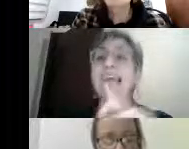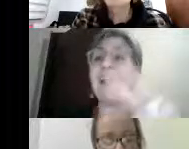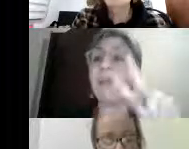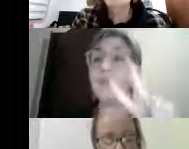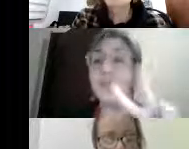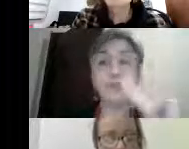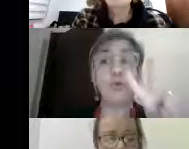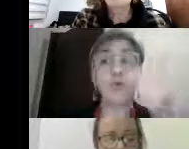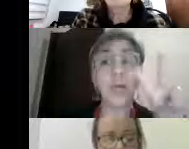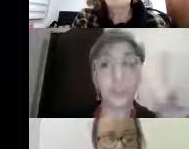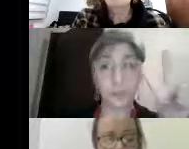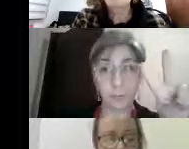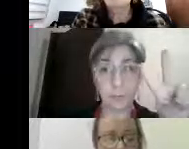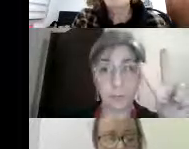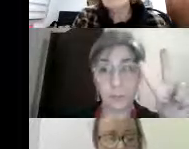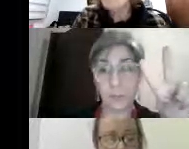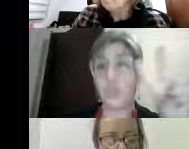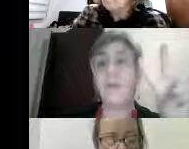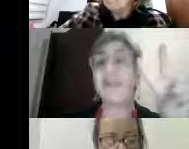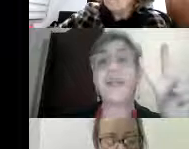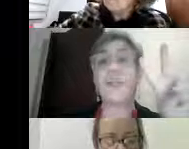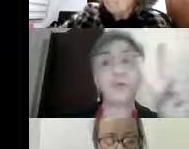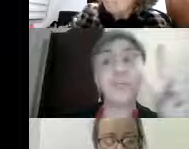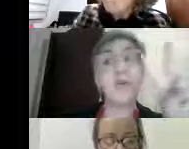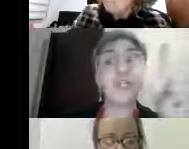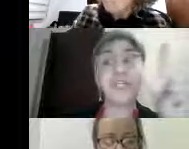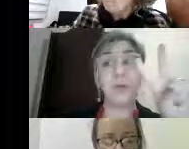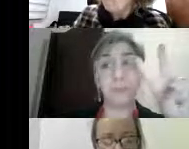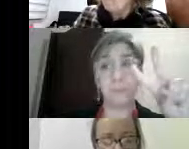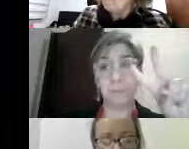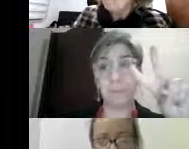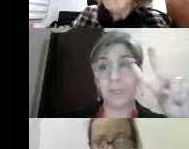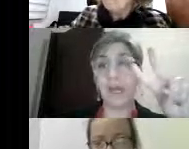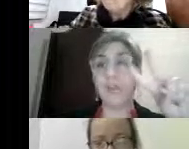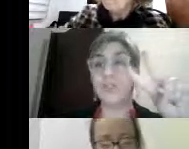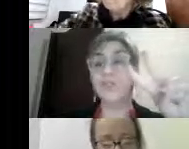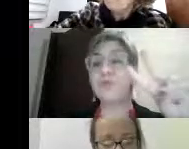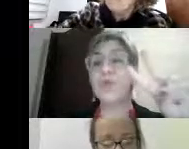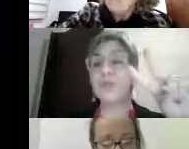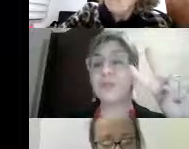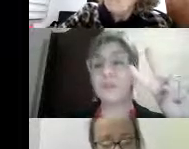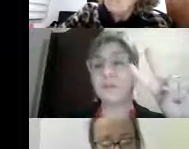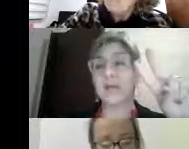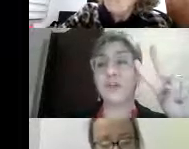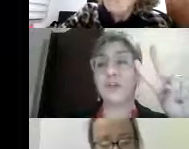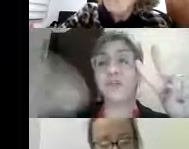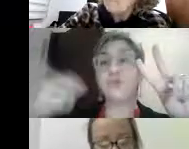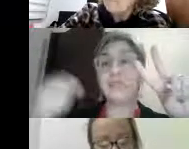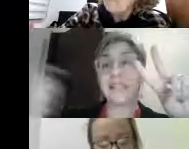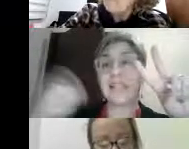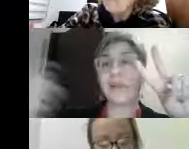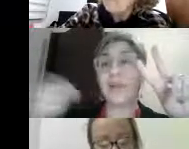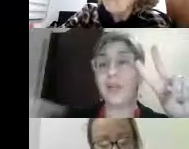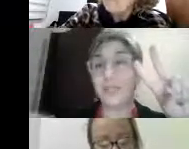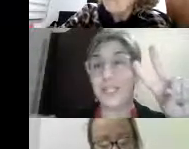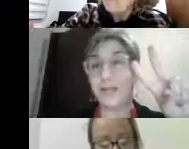positivas. O sea, cada 200 uruguayos, si yo los metiera a todos en un bolillero, cada 200 uruguayos, cada 200